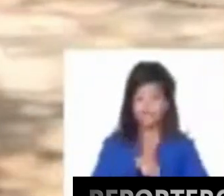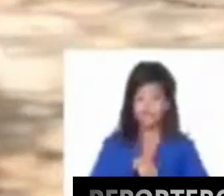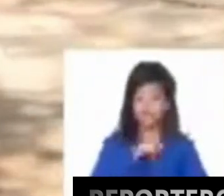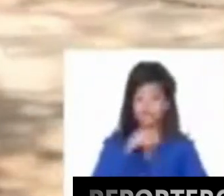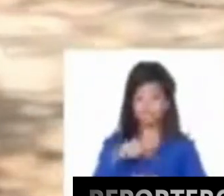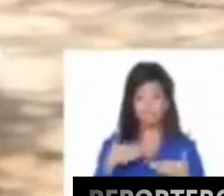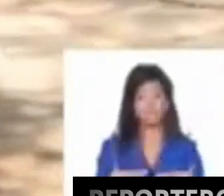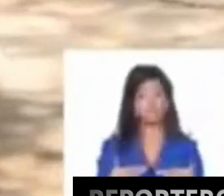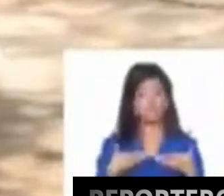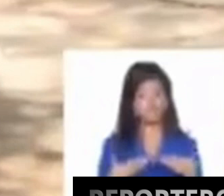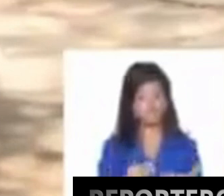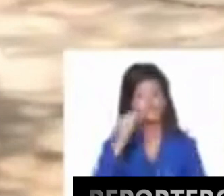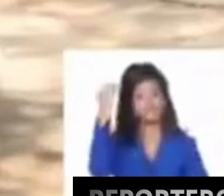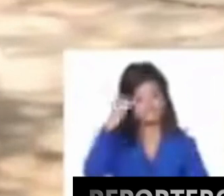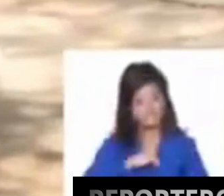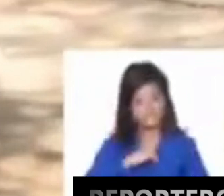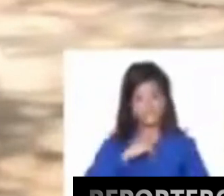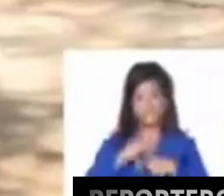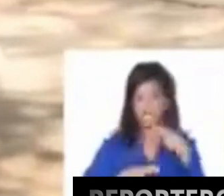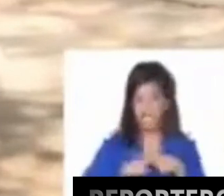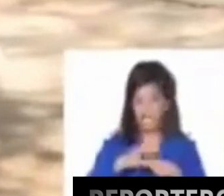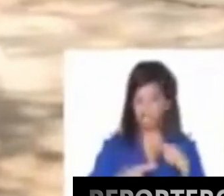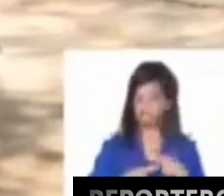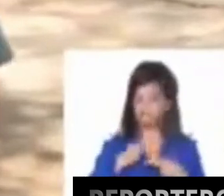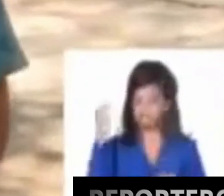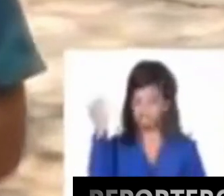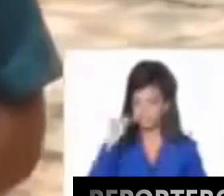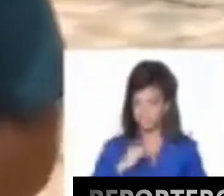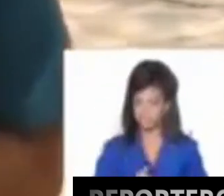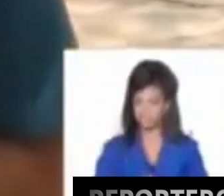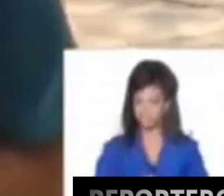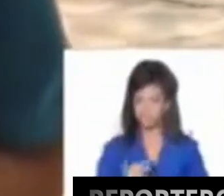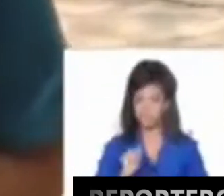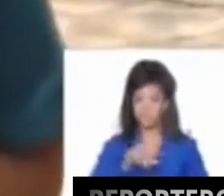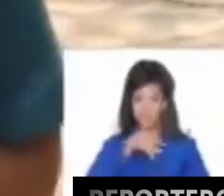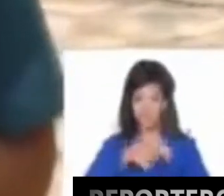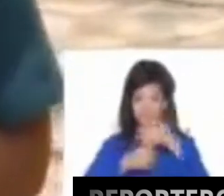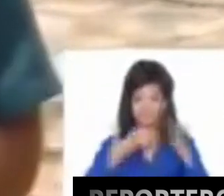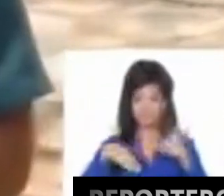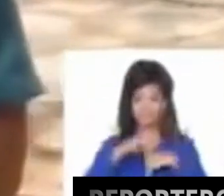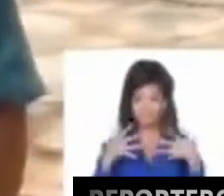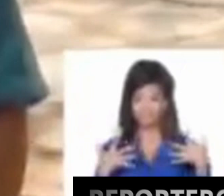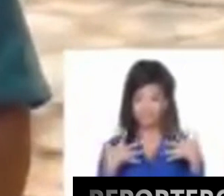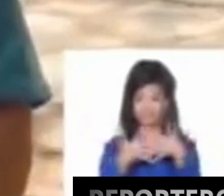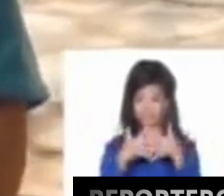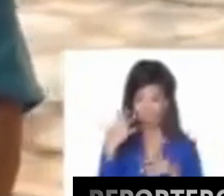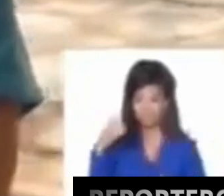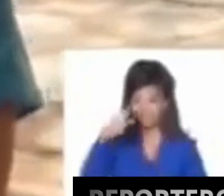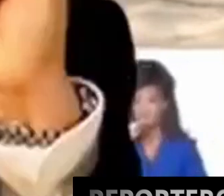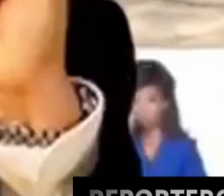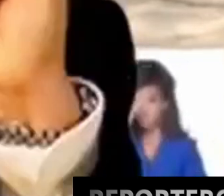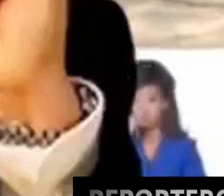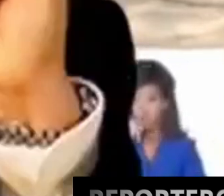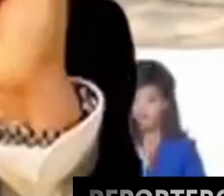y convicción de sus actos y consecuencias. Tal como declarara el Ministerio de Relaciones Exteriores, Cuba está procediendo de